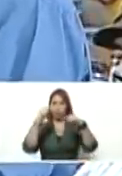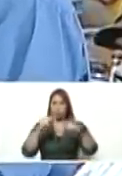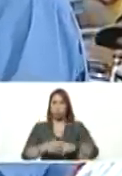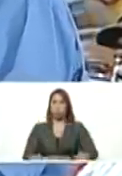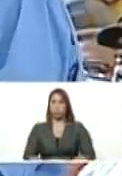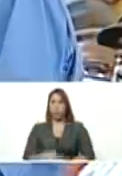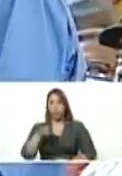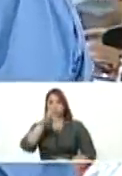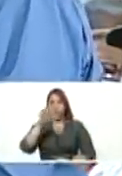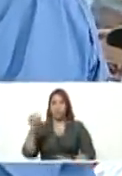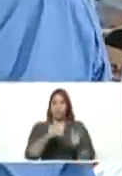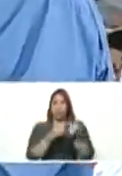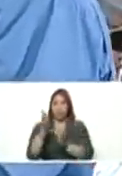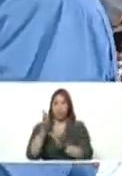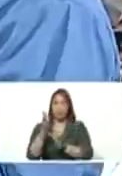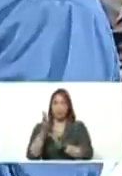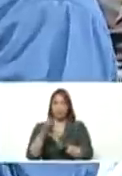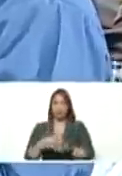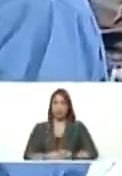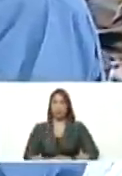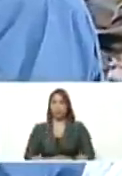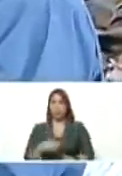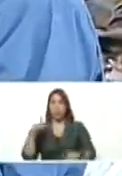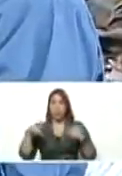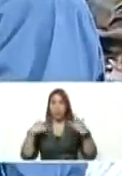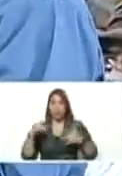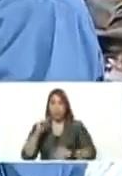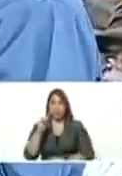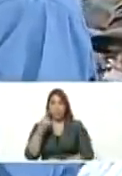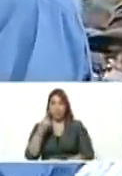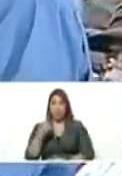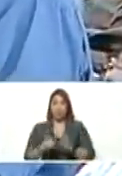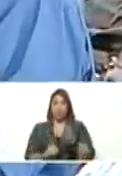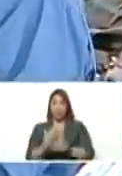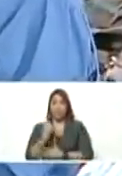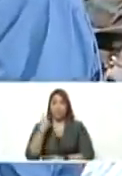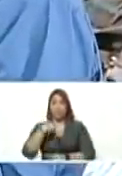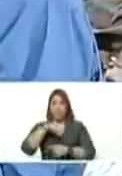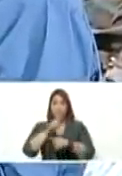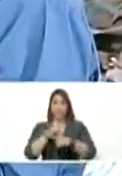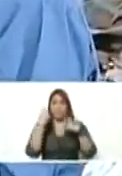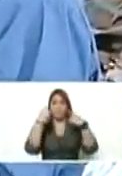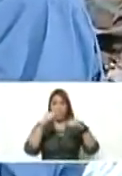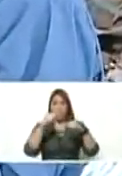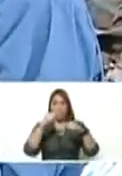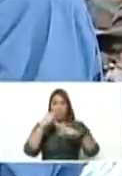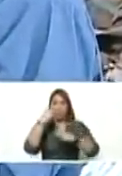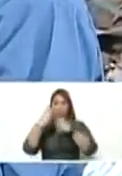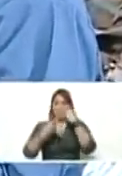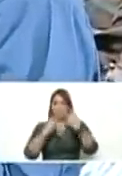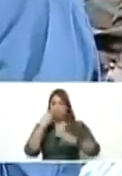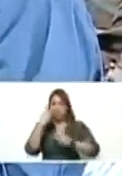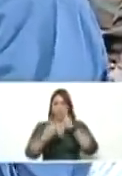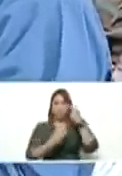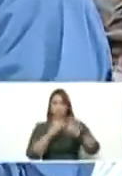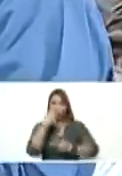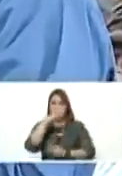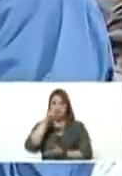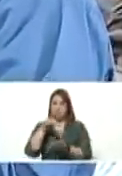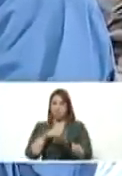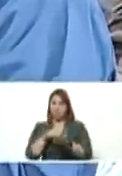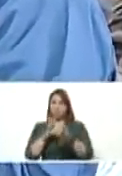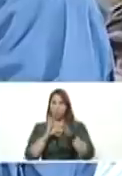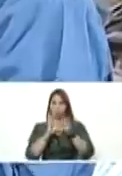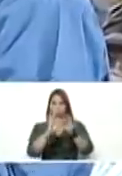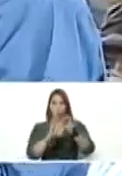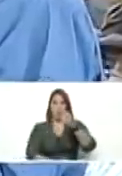el 30 de abril, o sea, para la actividad del 1 de mayo tendremos una primera etapa, vamos a hacer un recorrido nacional para consolidar en las bases